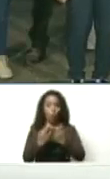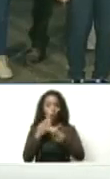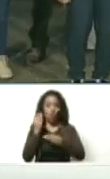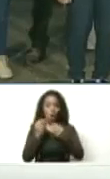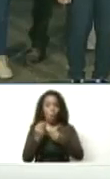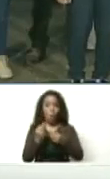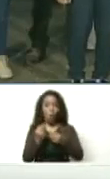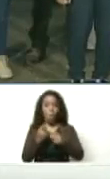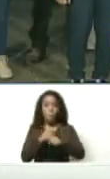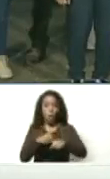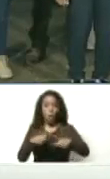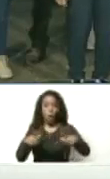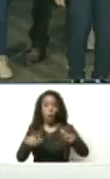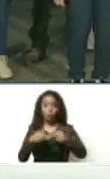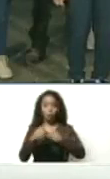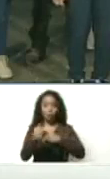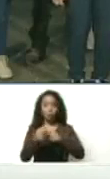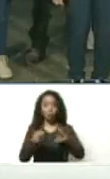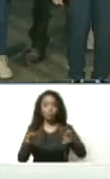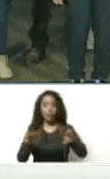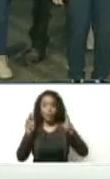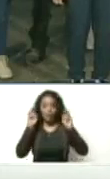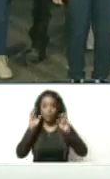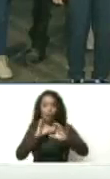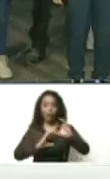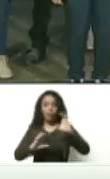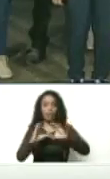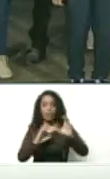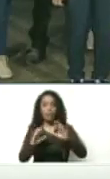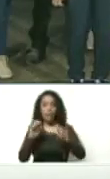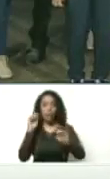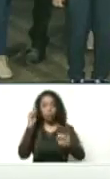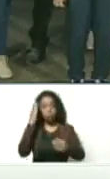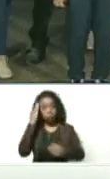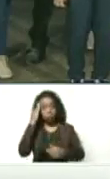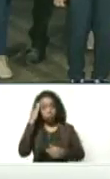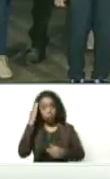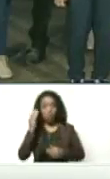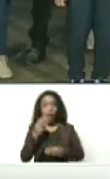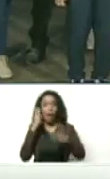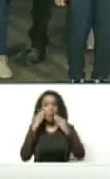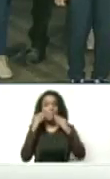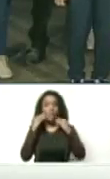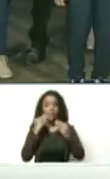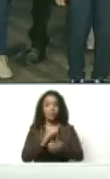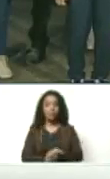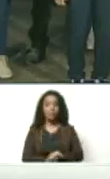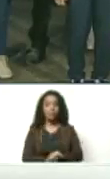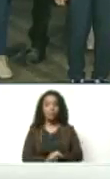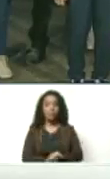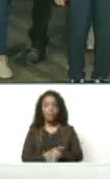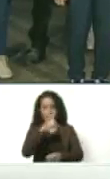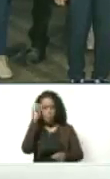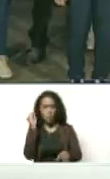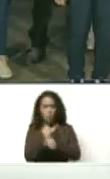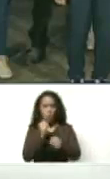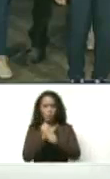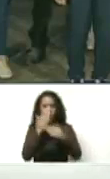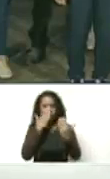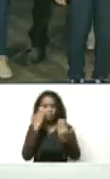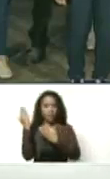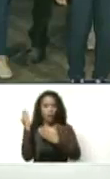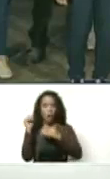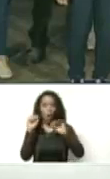por hectárea, producto de la ciencia, el conocimiento, la experiencia y el trabajo. Así que vamos a